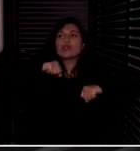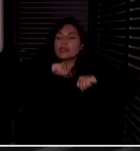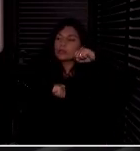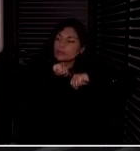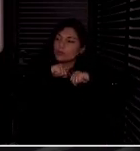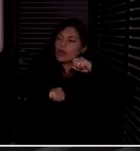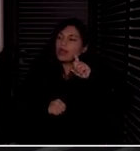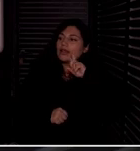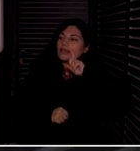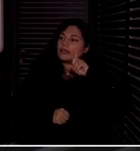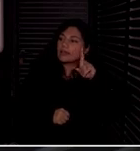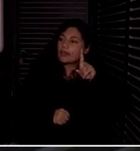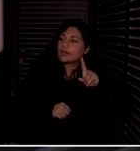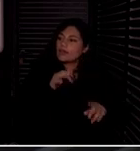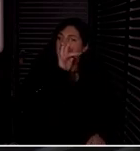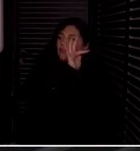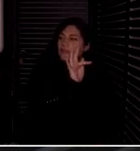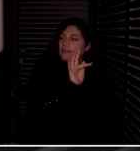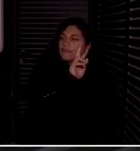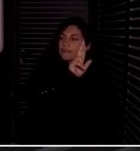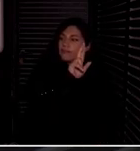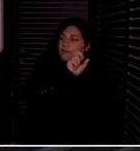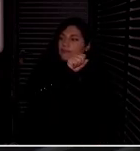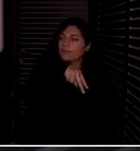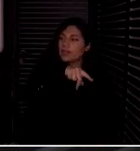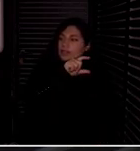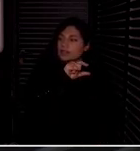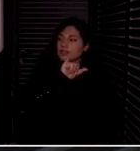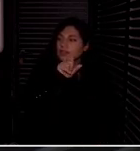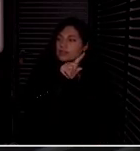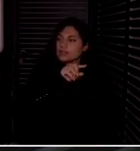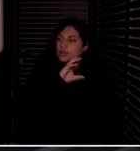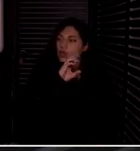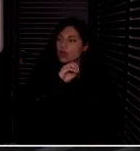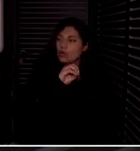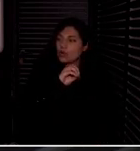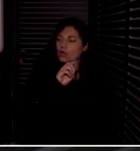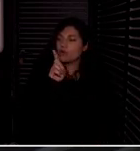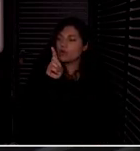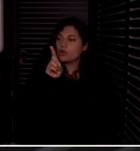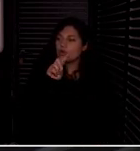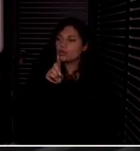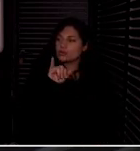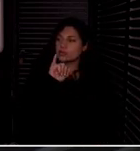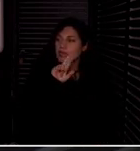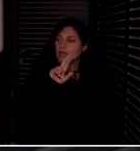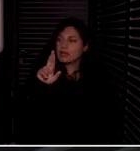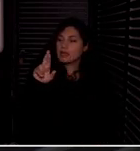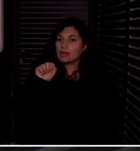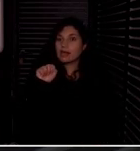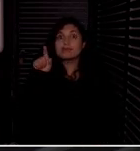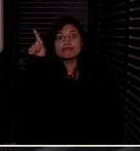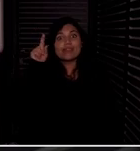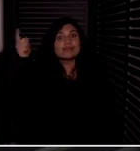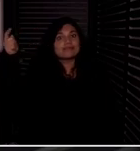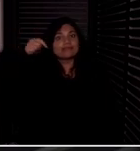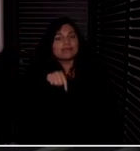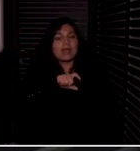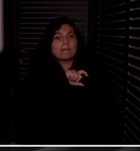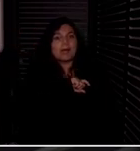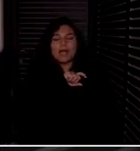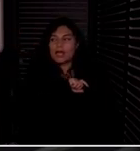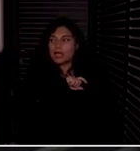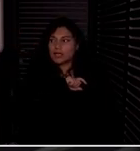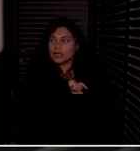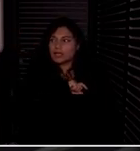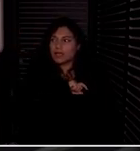Caballero. Francisco es un destacado catedrático español, especialista en comunicación y una figura relevante en el estudio de esa área en